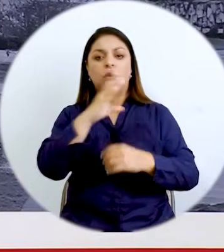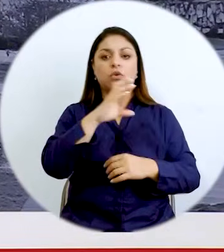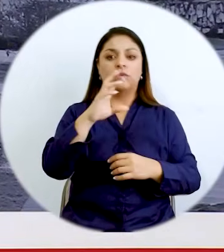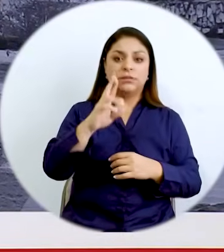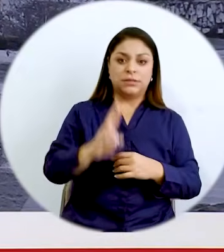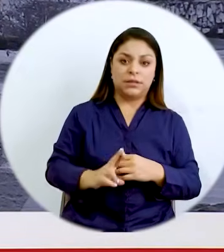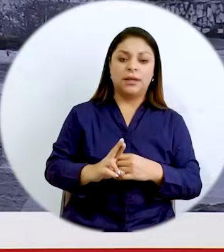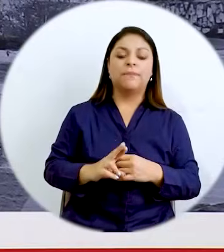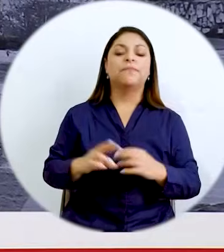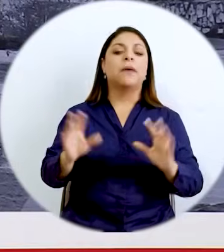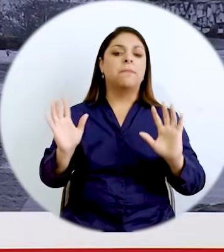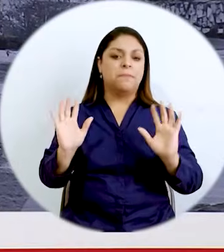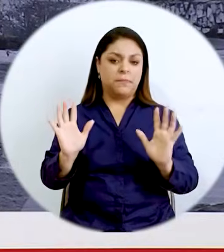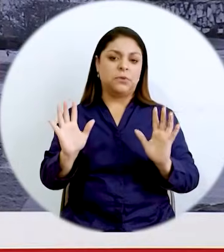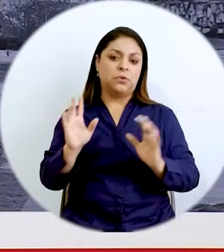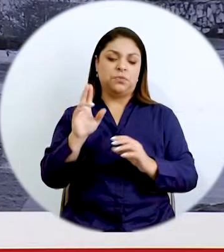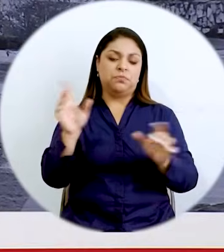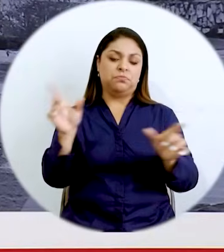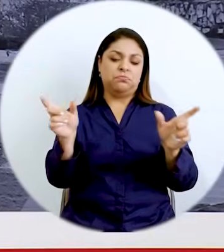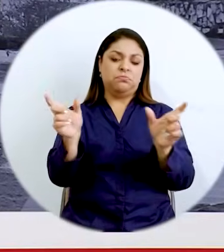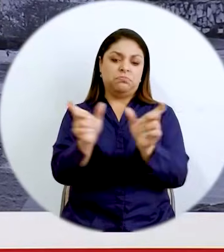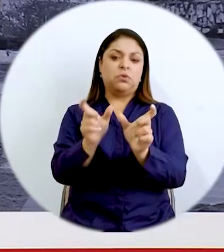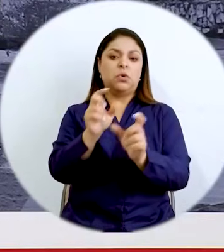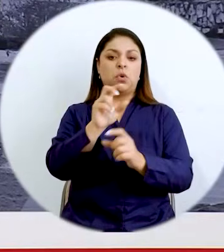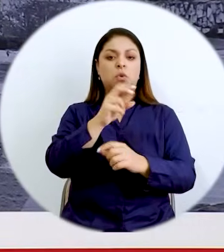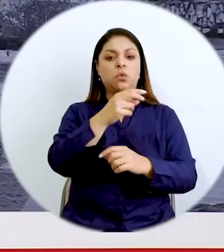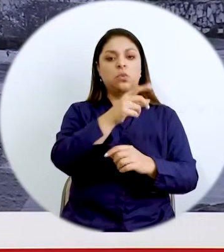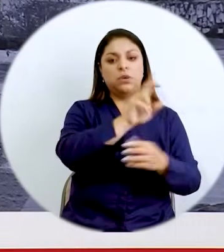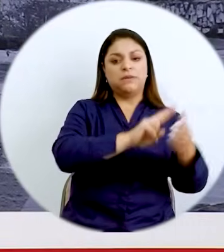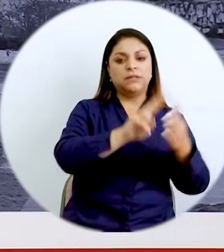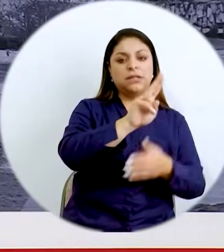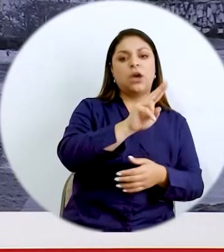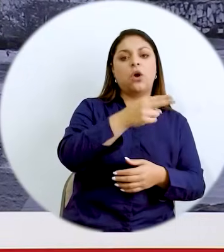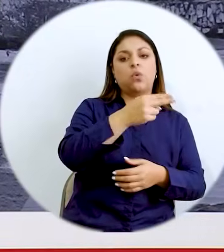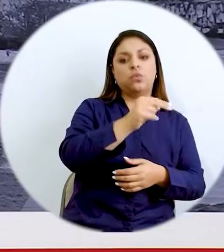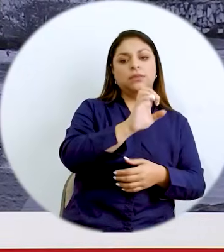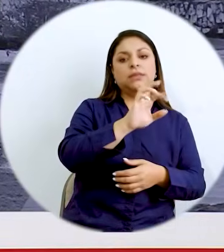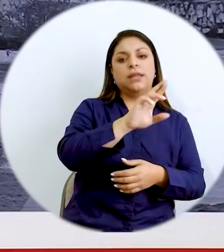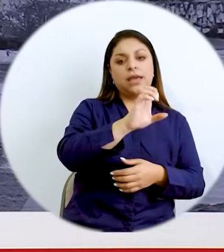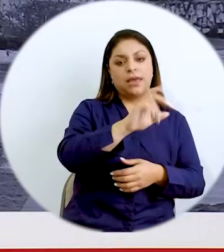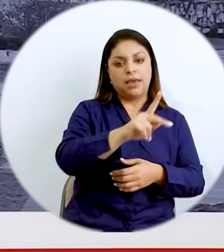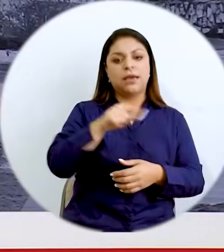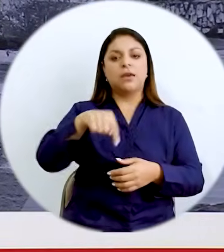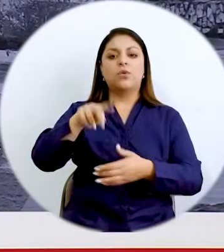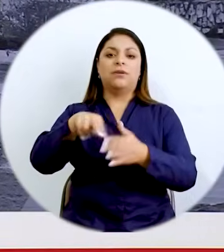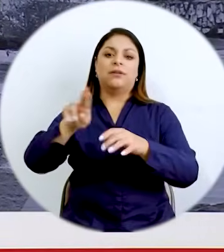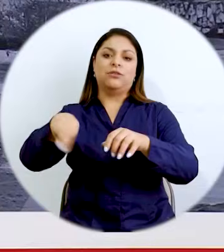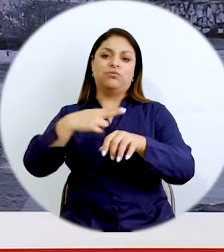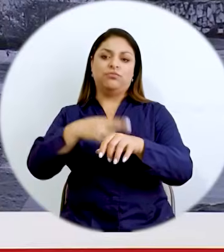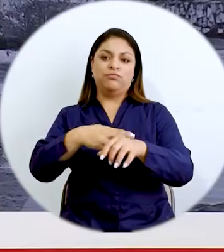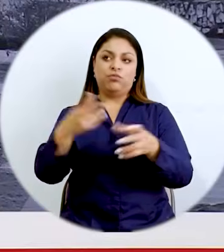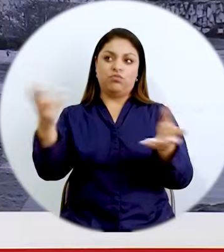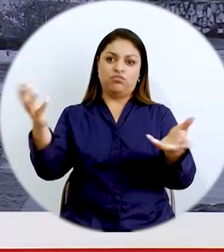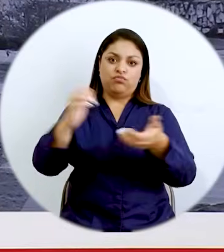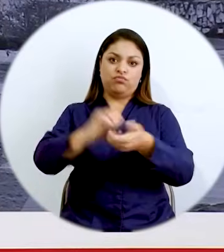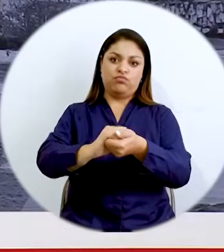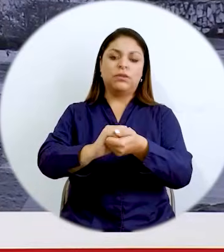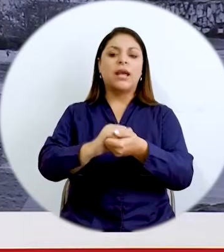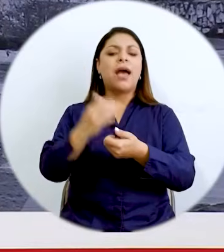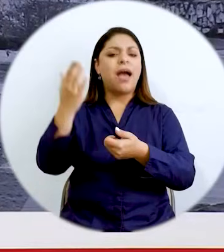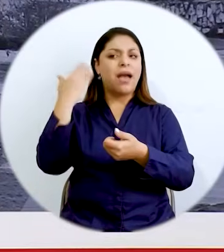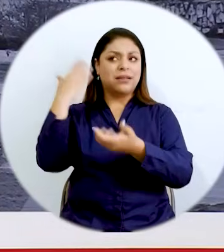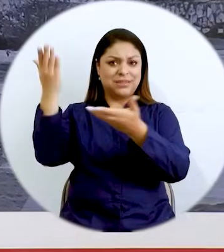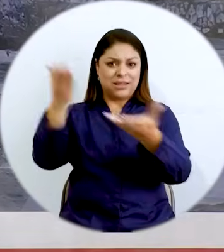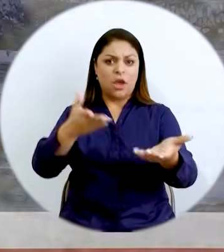Costa Rica, básicamente Utrecht y la Universidad Nacional, se trajo el programa. Originalmente